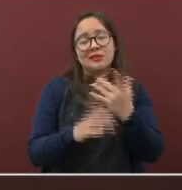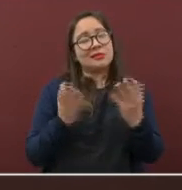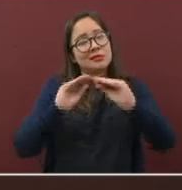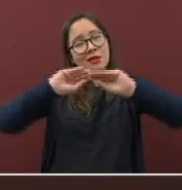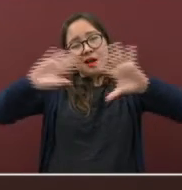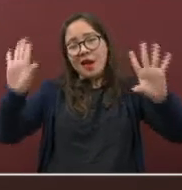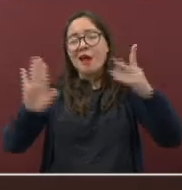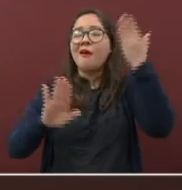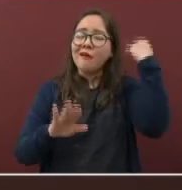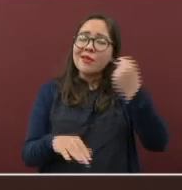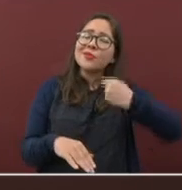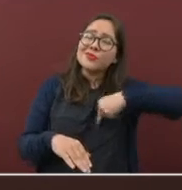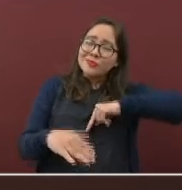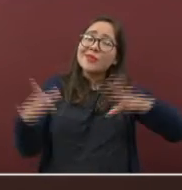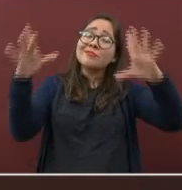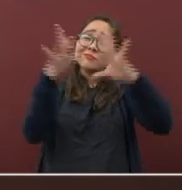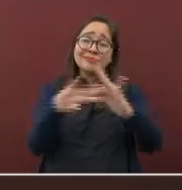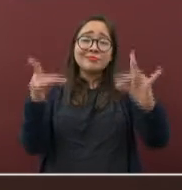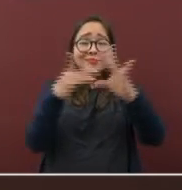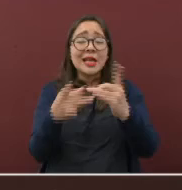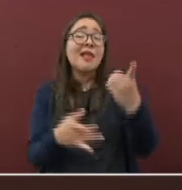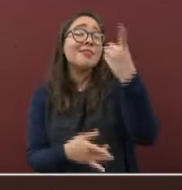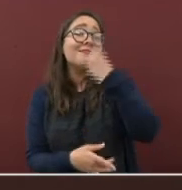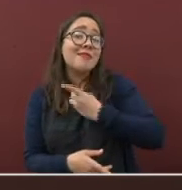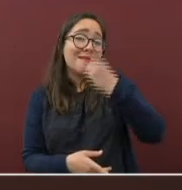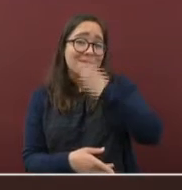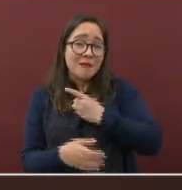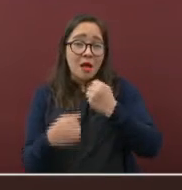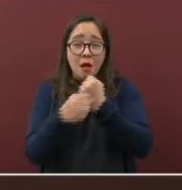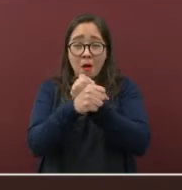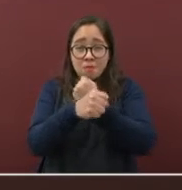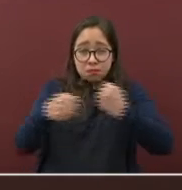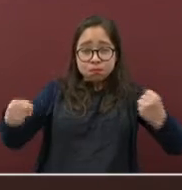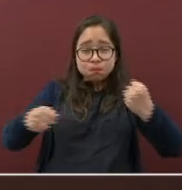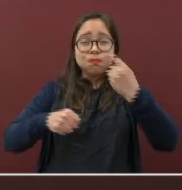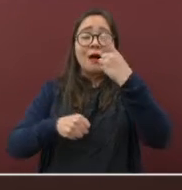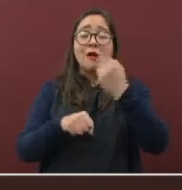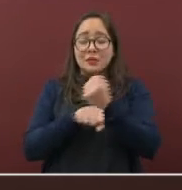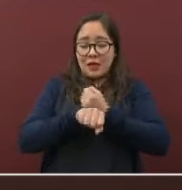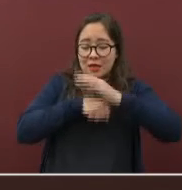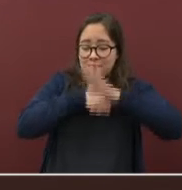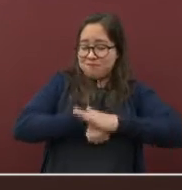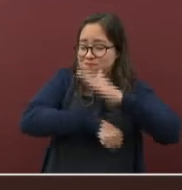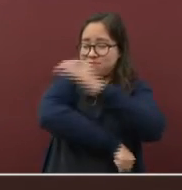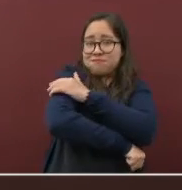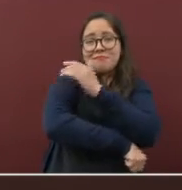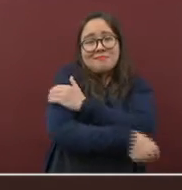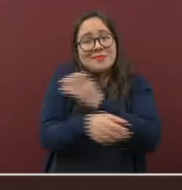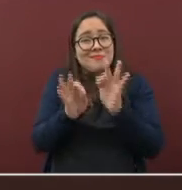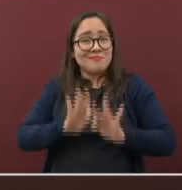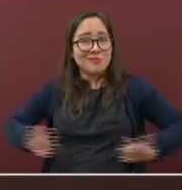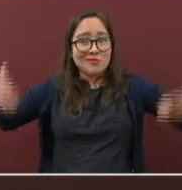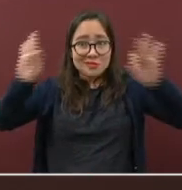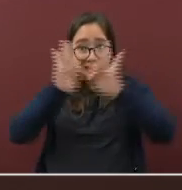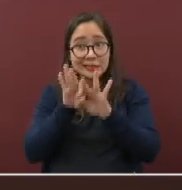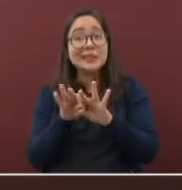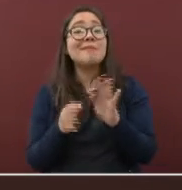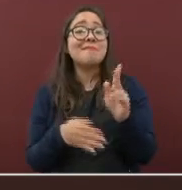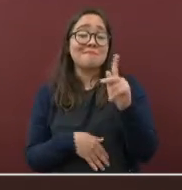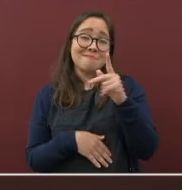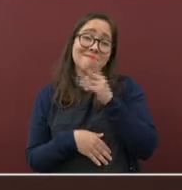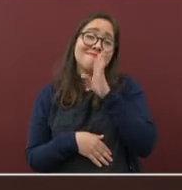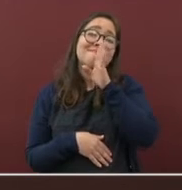estado mencionando la diabetes hipertensión y obesidad juegan un papel muy importante en las complicaciones